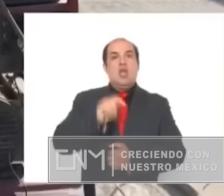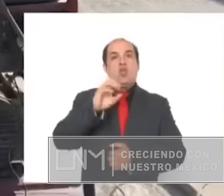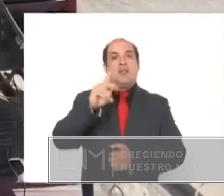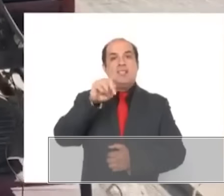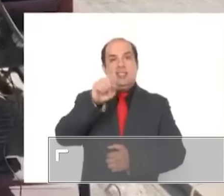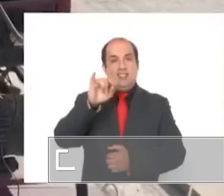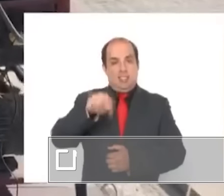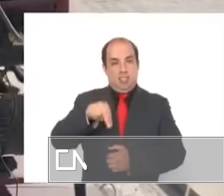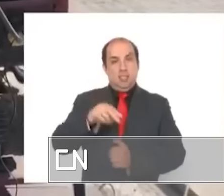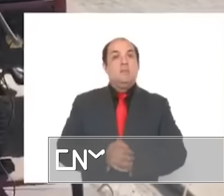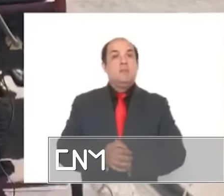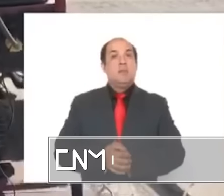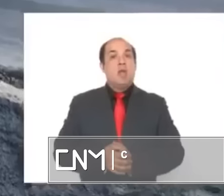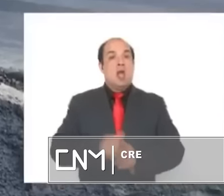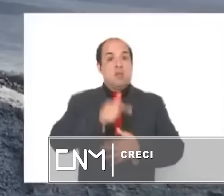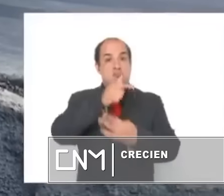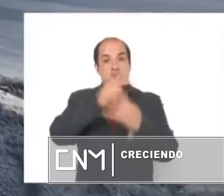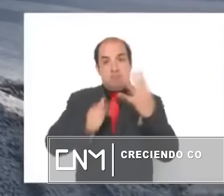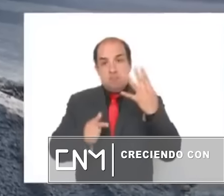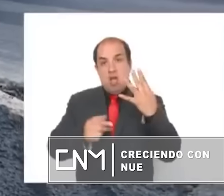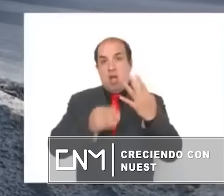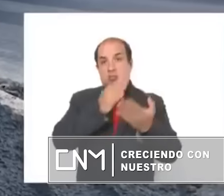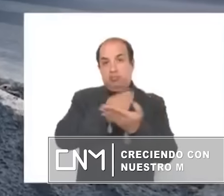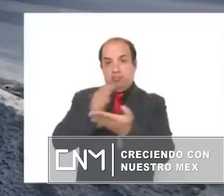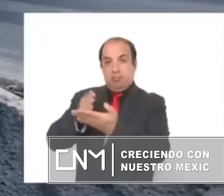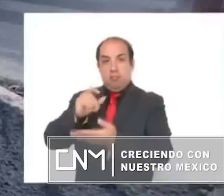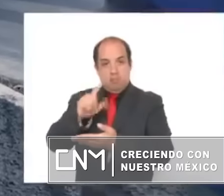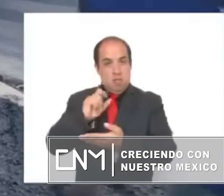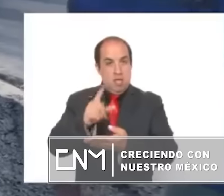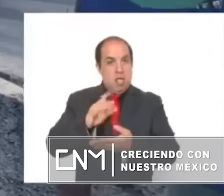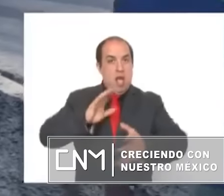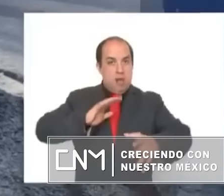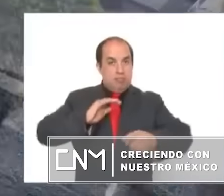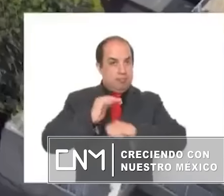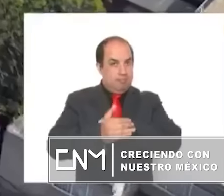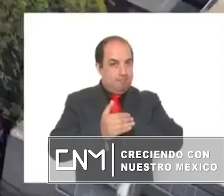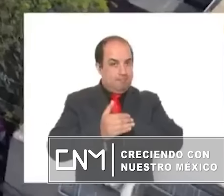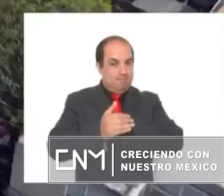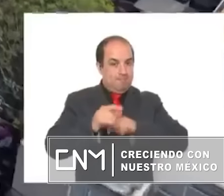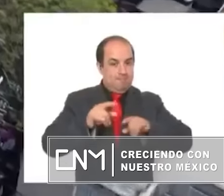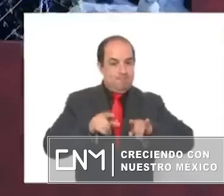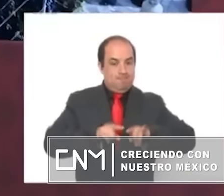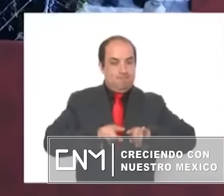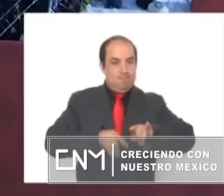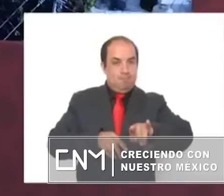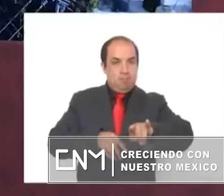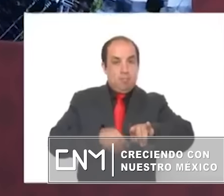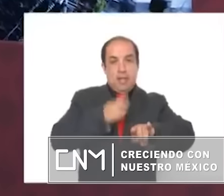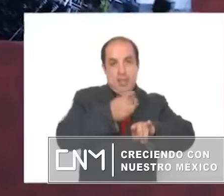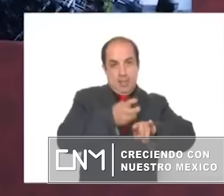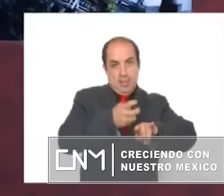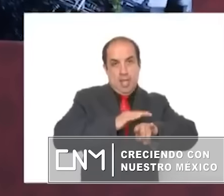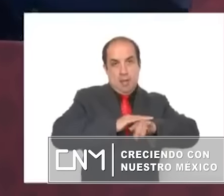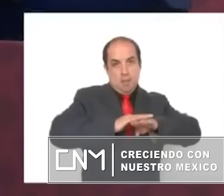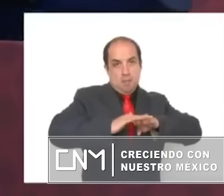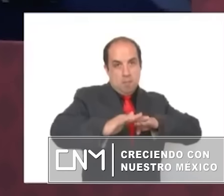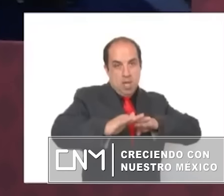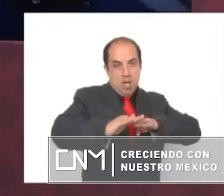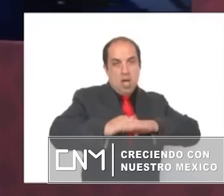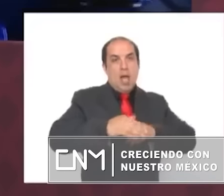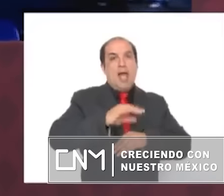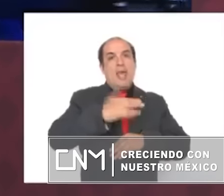todas ellas ya también saliendo de lo que es el carril de concreto hidráulico y